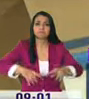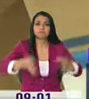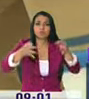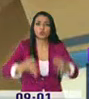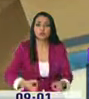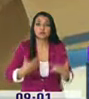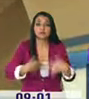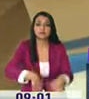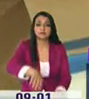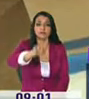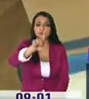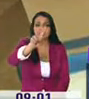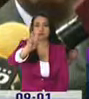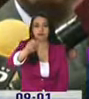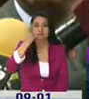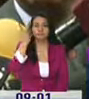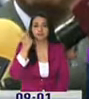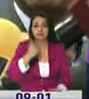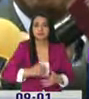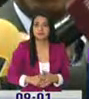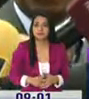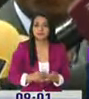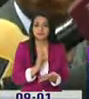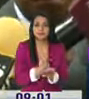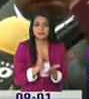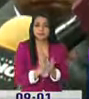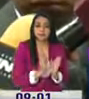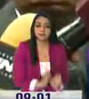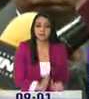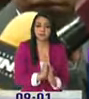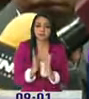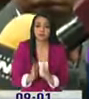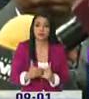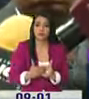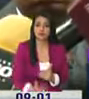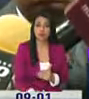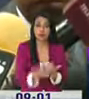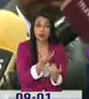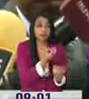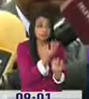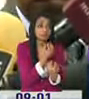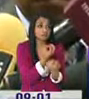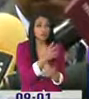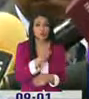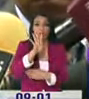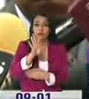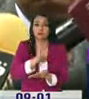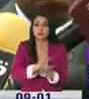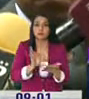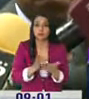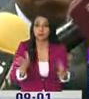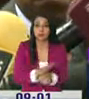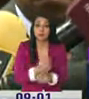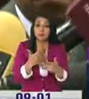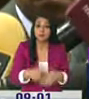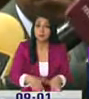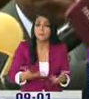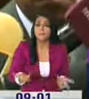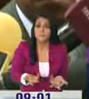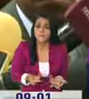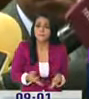ya 120 días. Todos los testimonios recibidos a lo largo del día de hoy, que son cuatro testimonios en total, permiten que